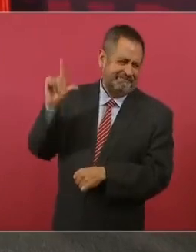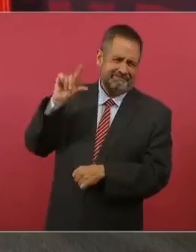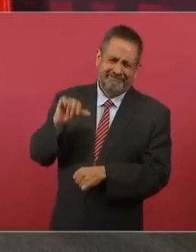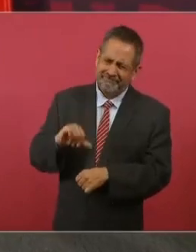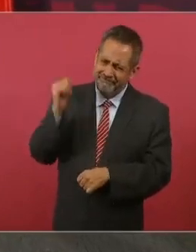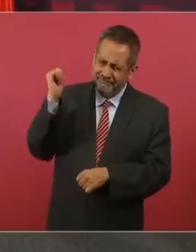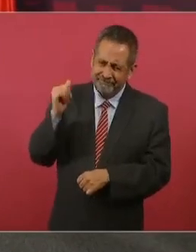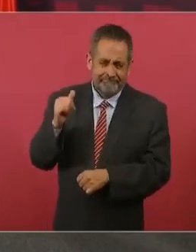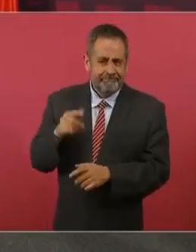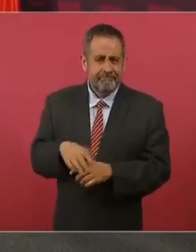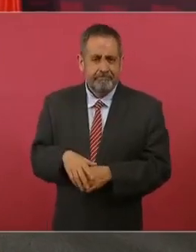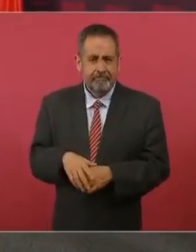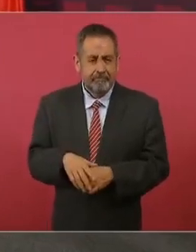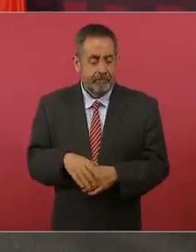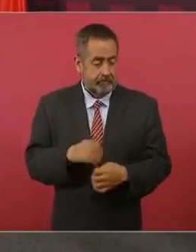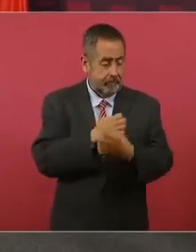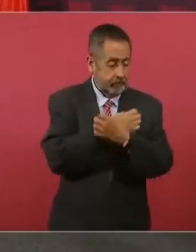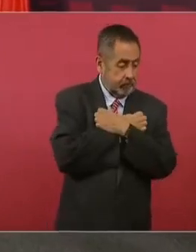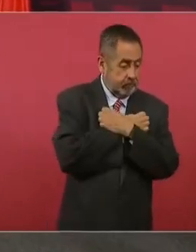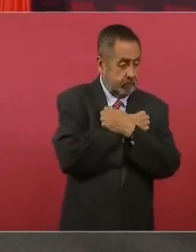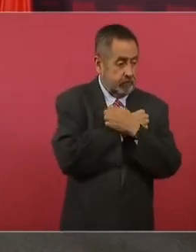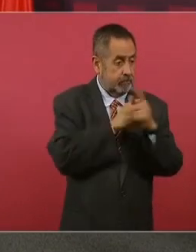No es lo mismo educación que cultura.